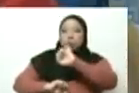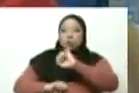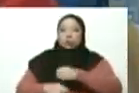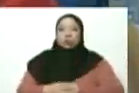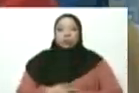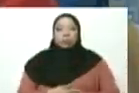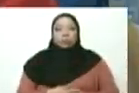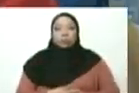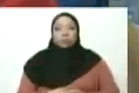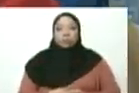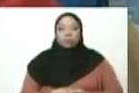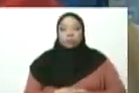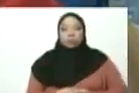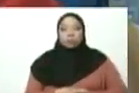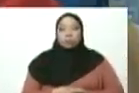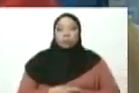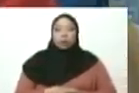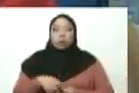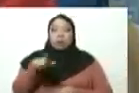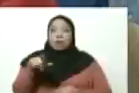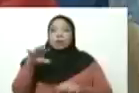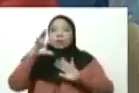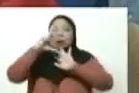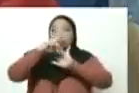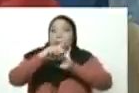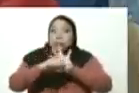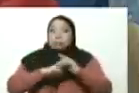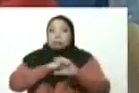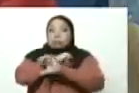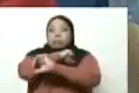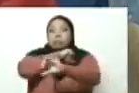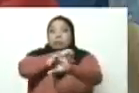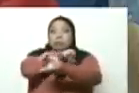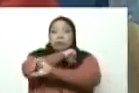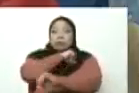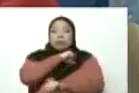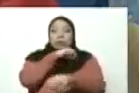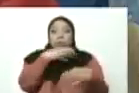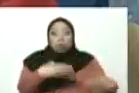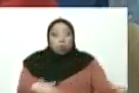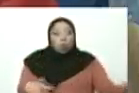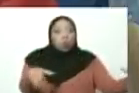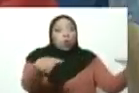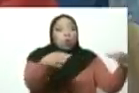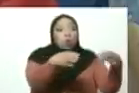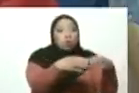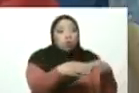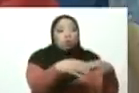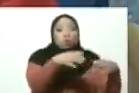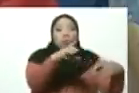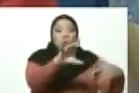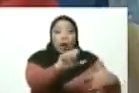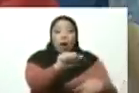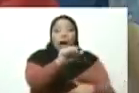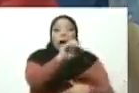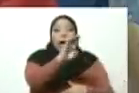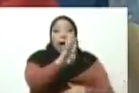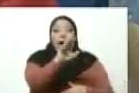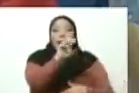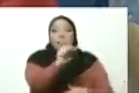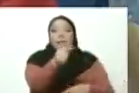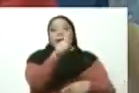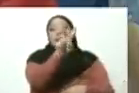de este delincuente que fungía como tesorero dejaba mercado capitales y de otras dos